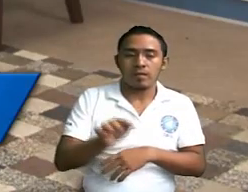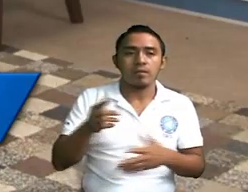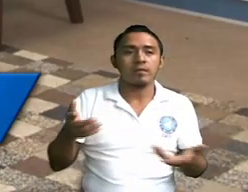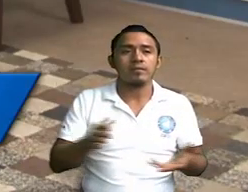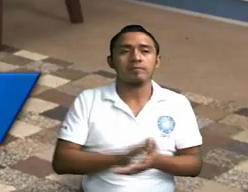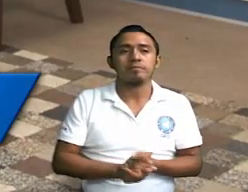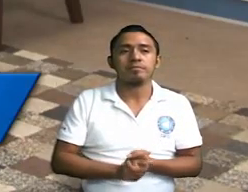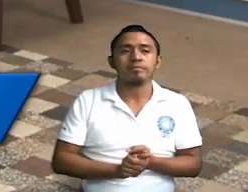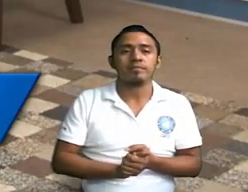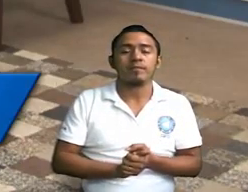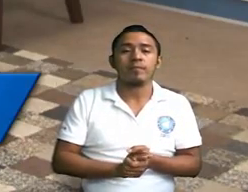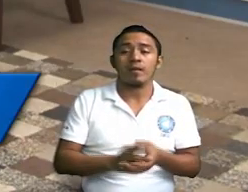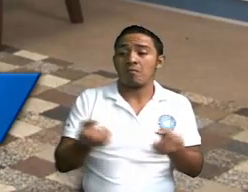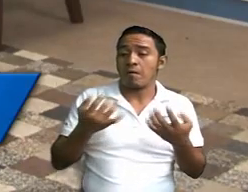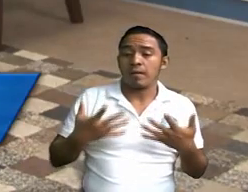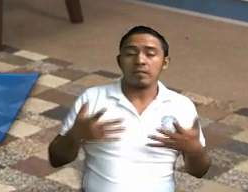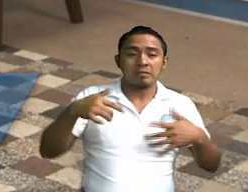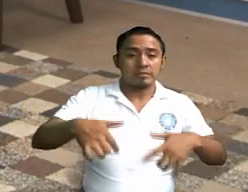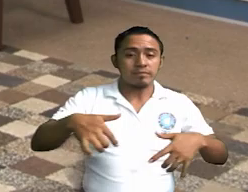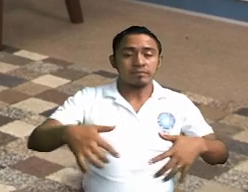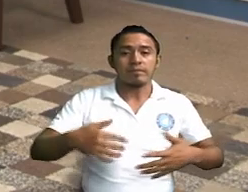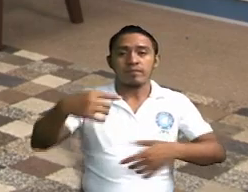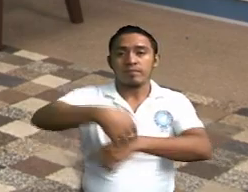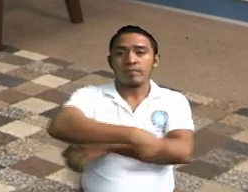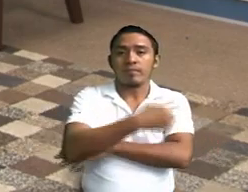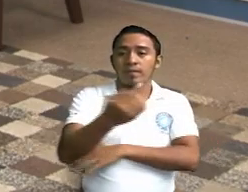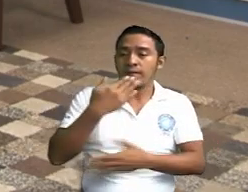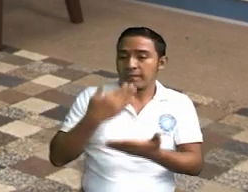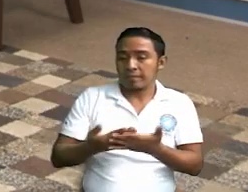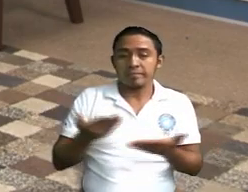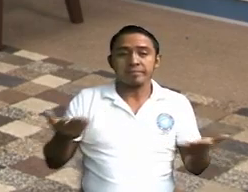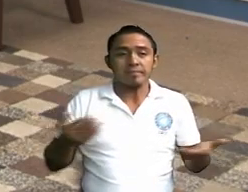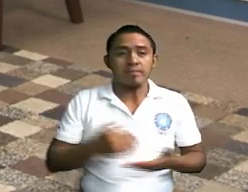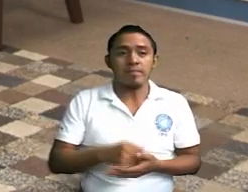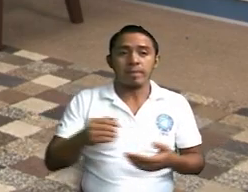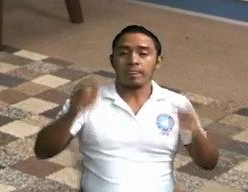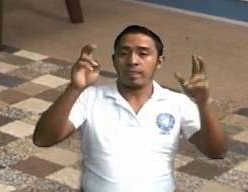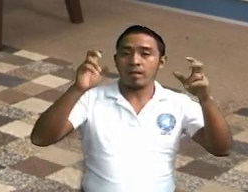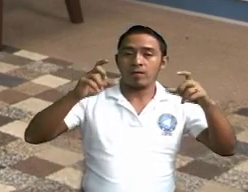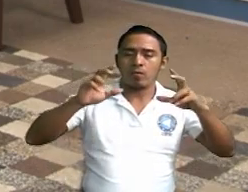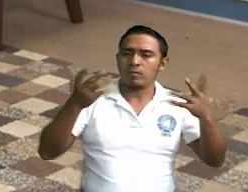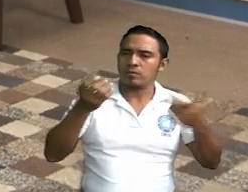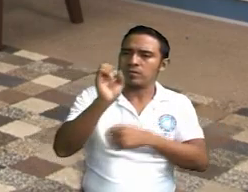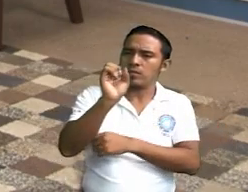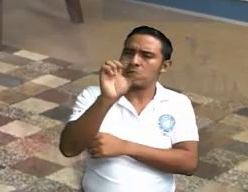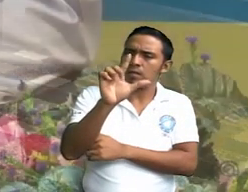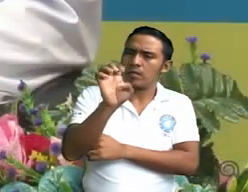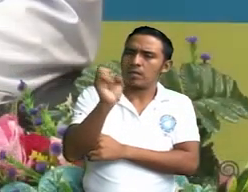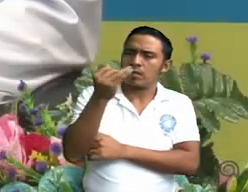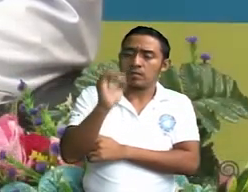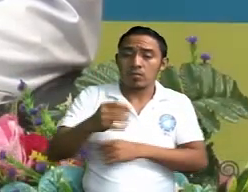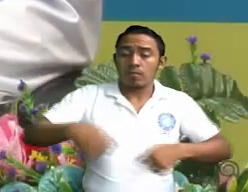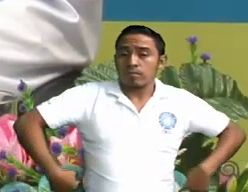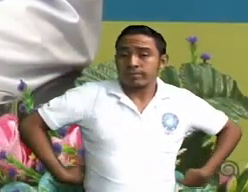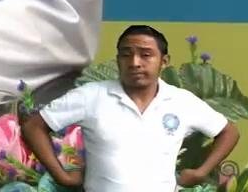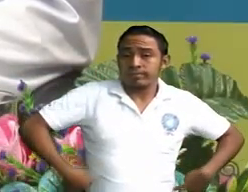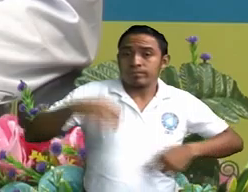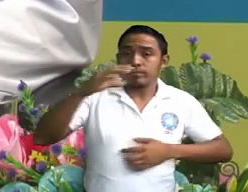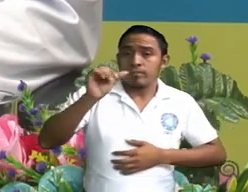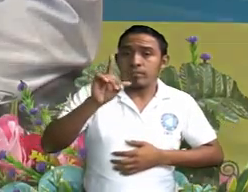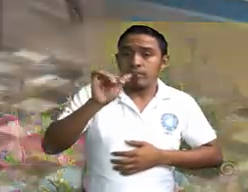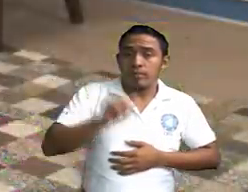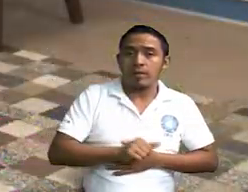por prestar aquí, estar con nosotros este día. Gracias a ustedes, para hablar de este tema como son las lesiones y enfermedades de las caderas. Le